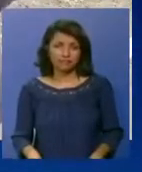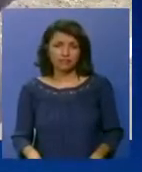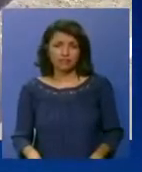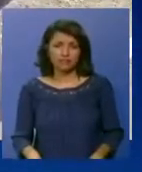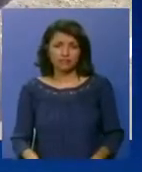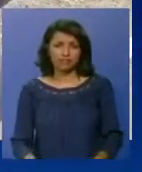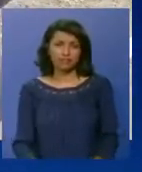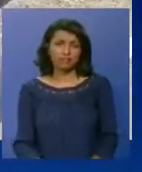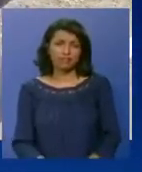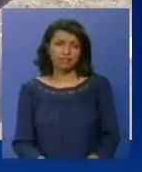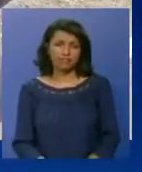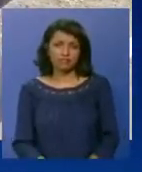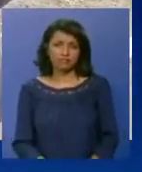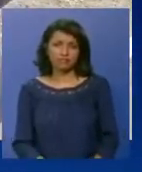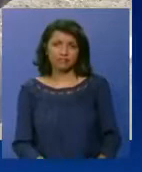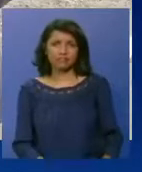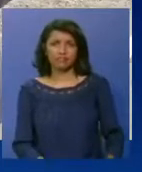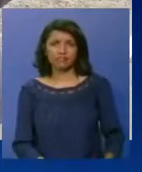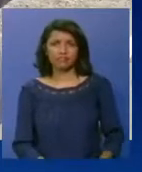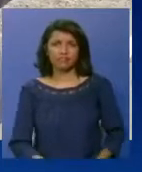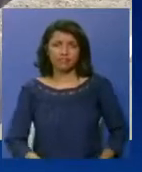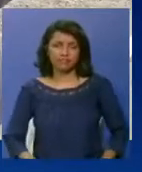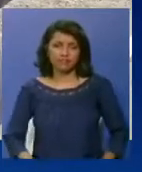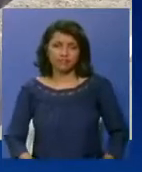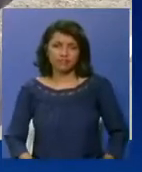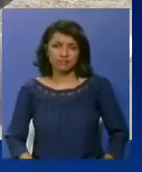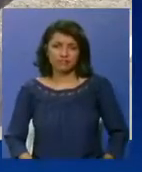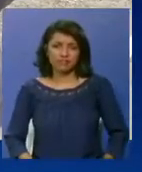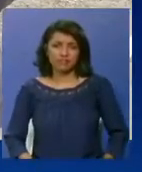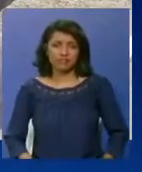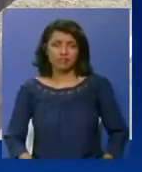de la Lotería Nacional en este momento. Con ustedes, compañeros, Emilio Batista para TVN Noticias. Información.